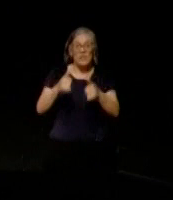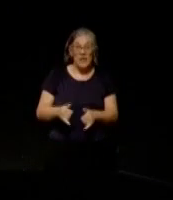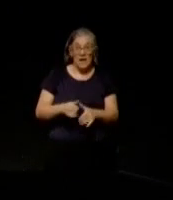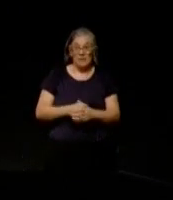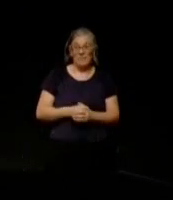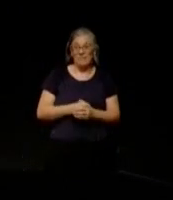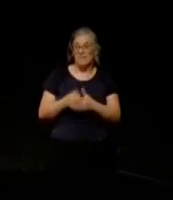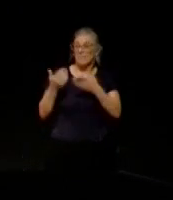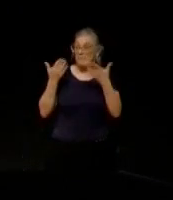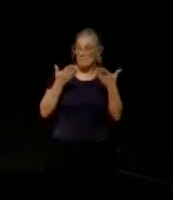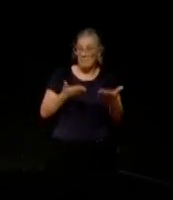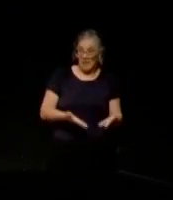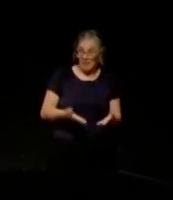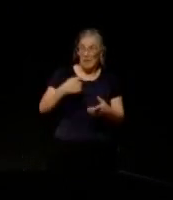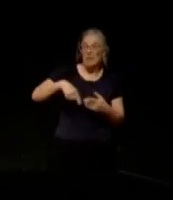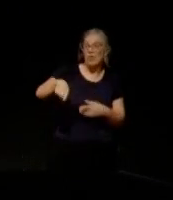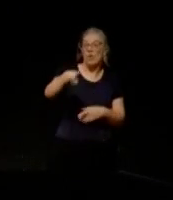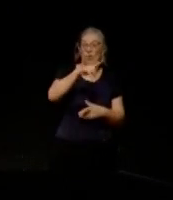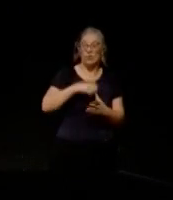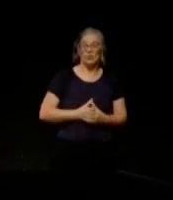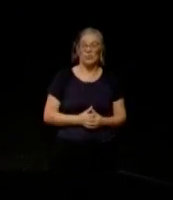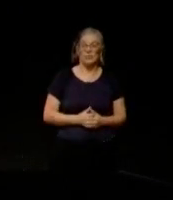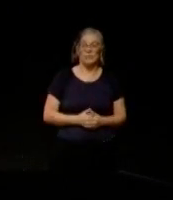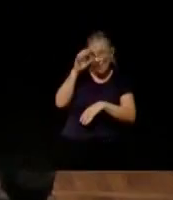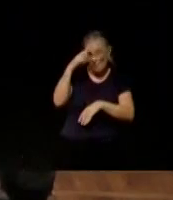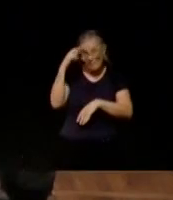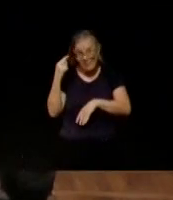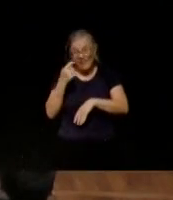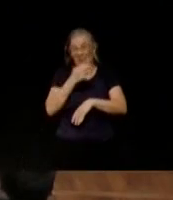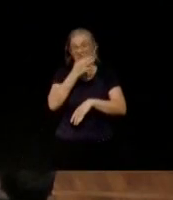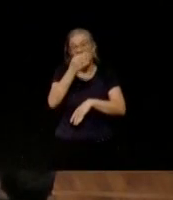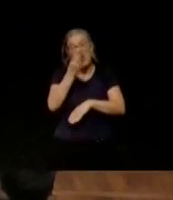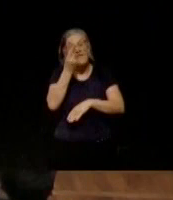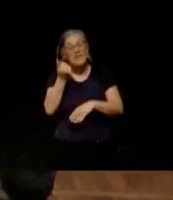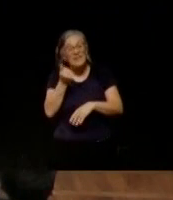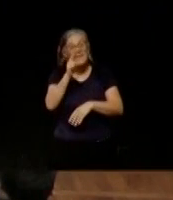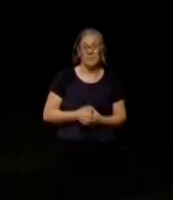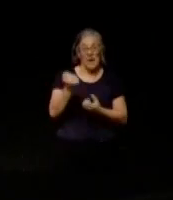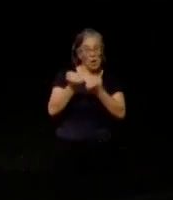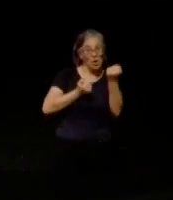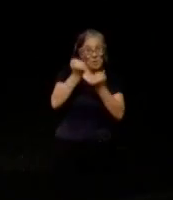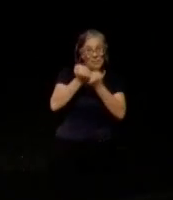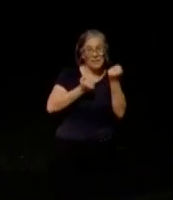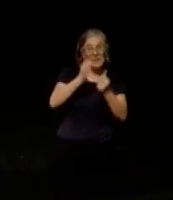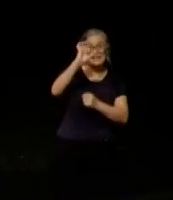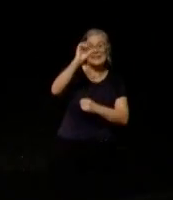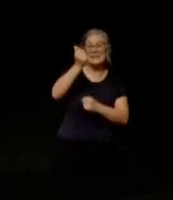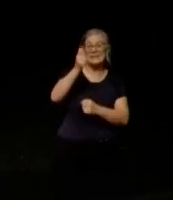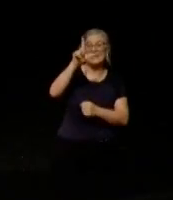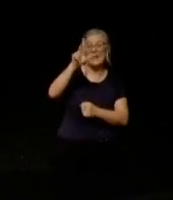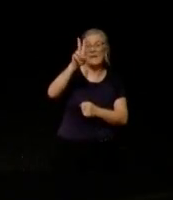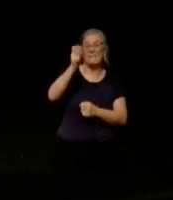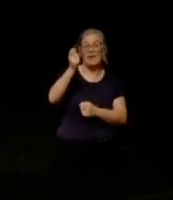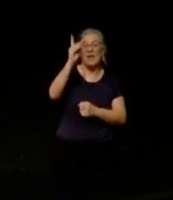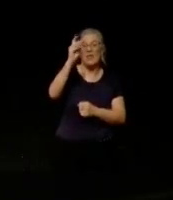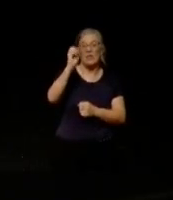social tan fuerte y una necesidad en padres, docentes y también